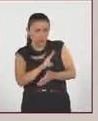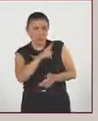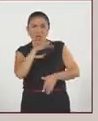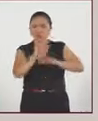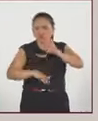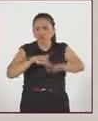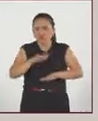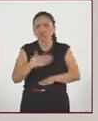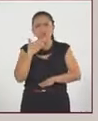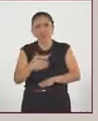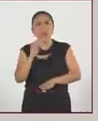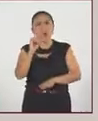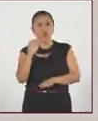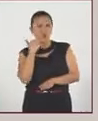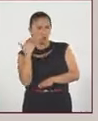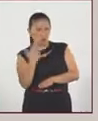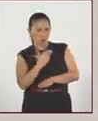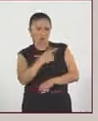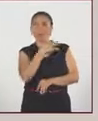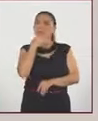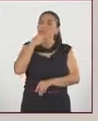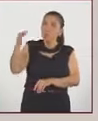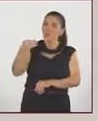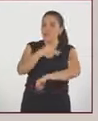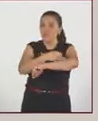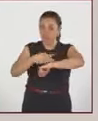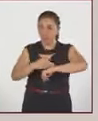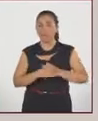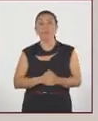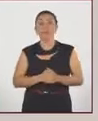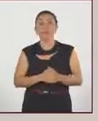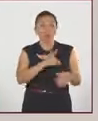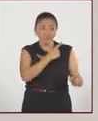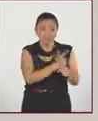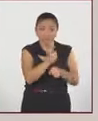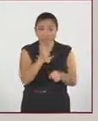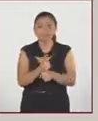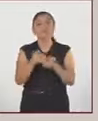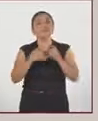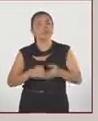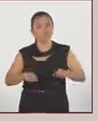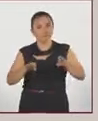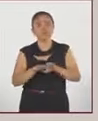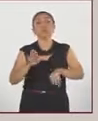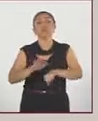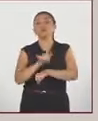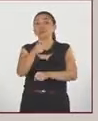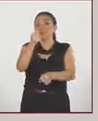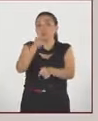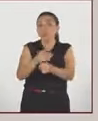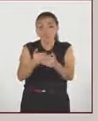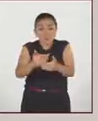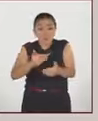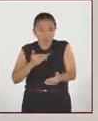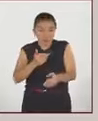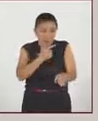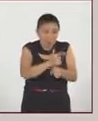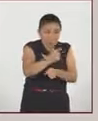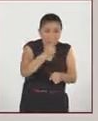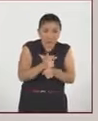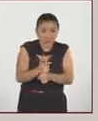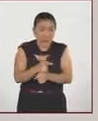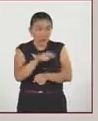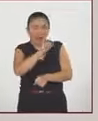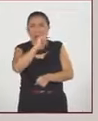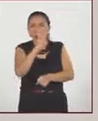comunicar a los familiares. La detección es siempre importante porque entre más temprano se detecten estas